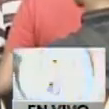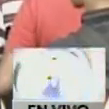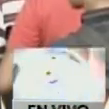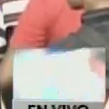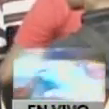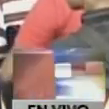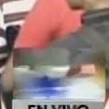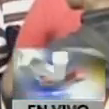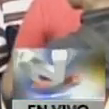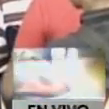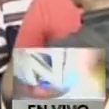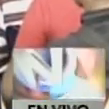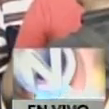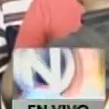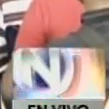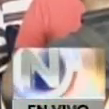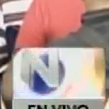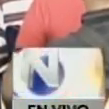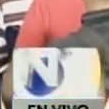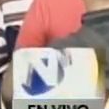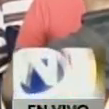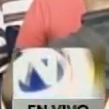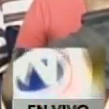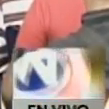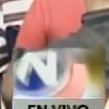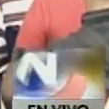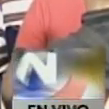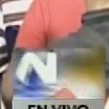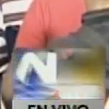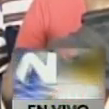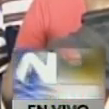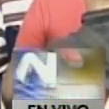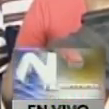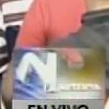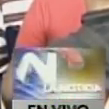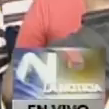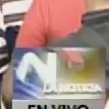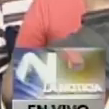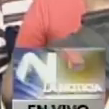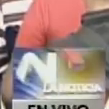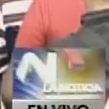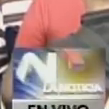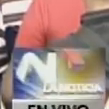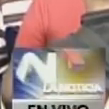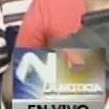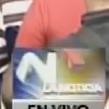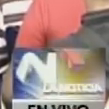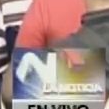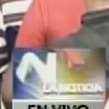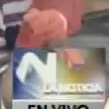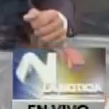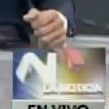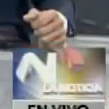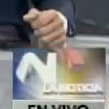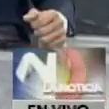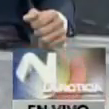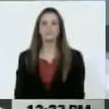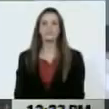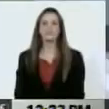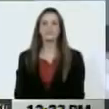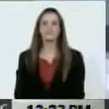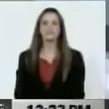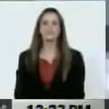crea el IUCFAN. Y entonces el IUCFAN nace como... la posibilidad de sustituir que los cadetes vayan a